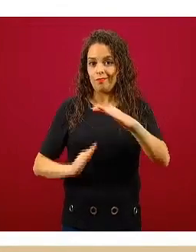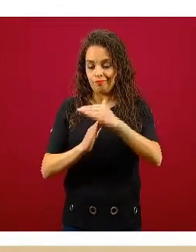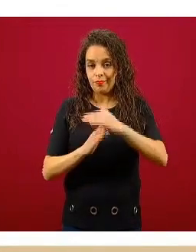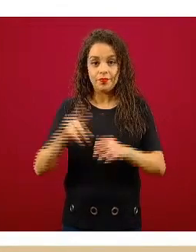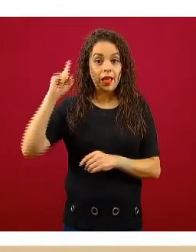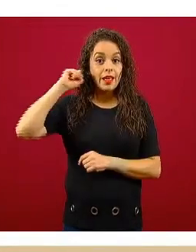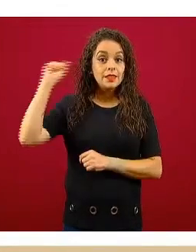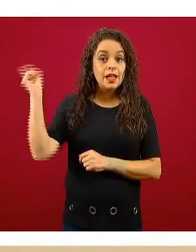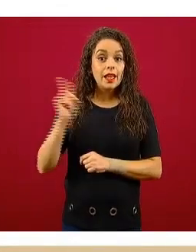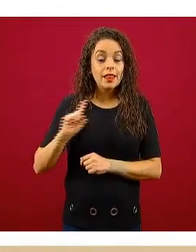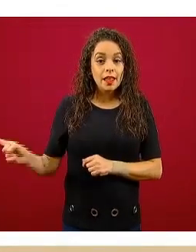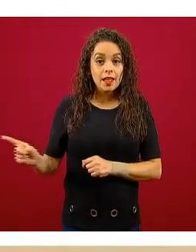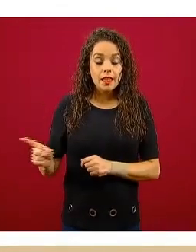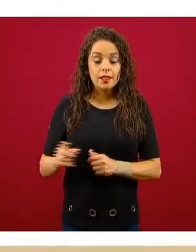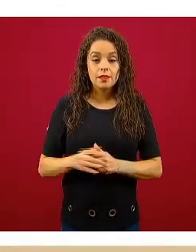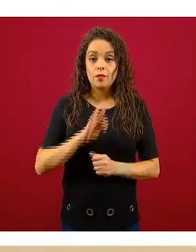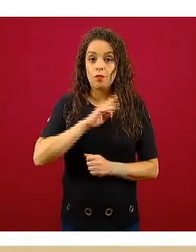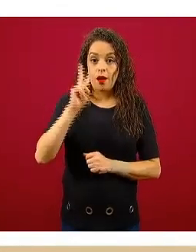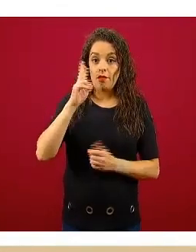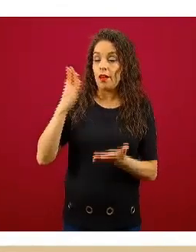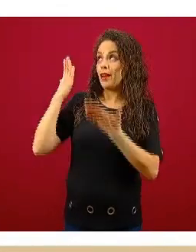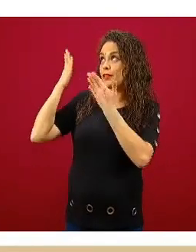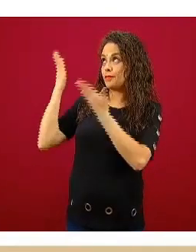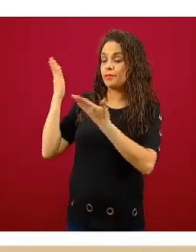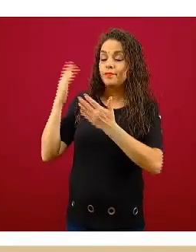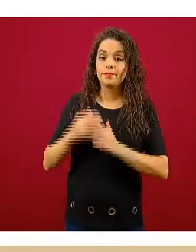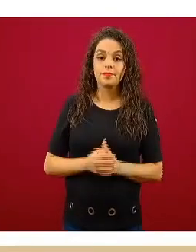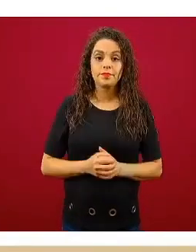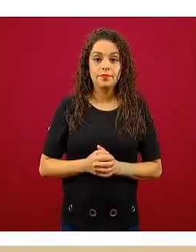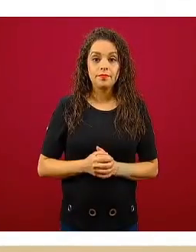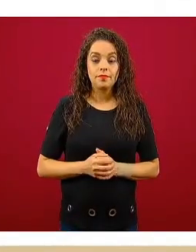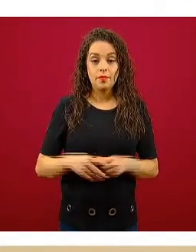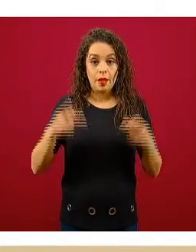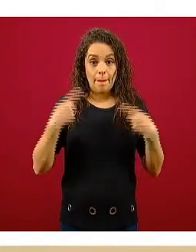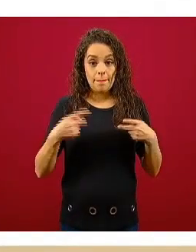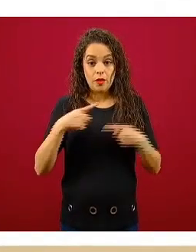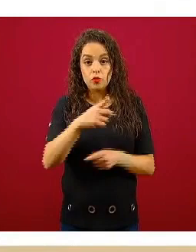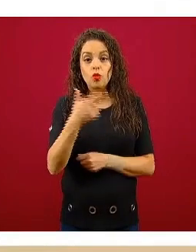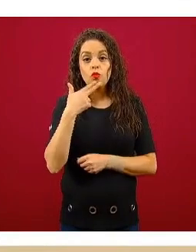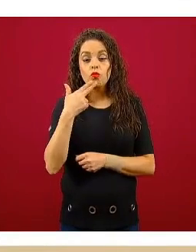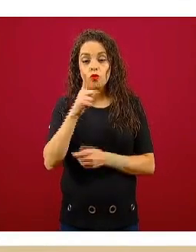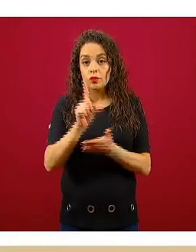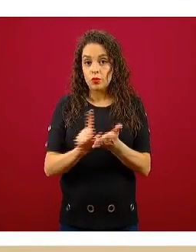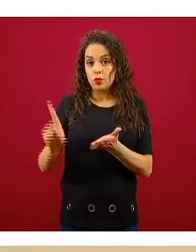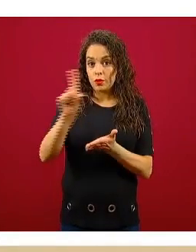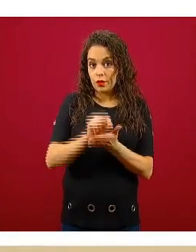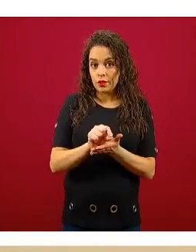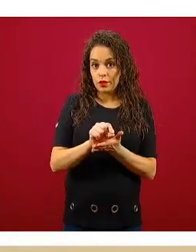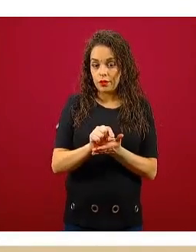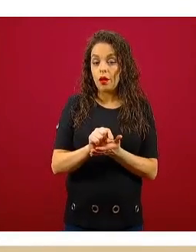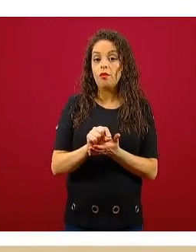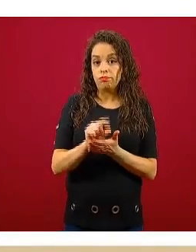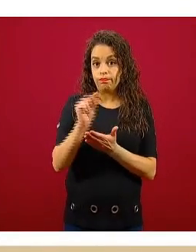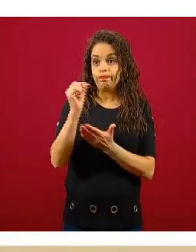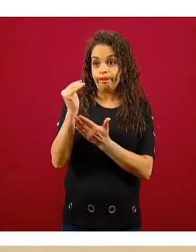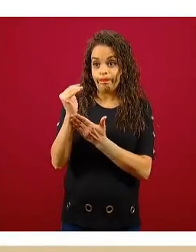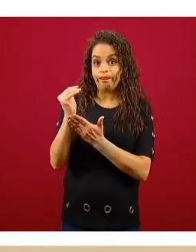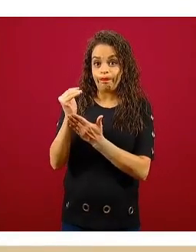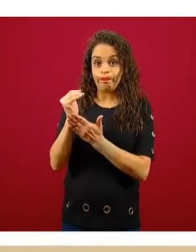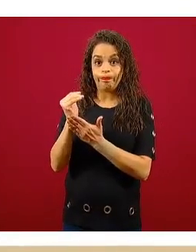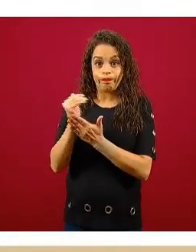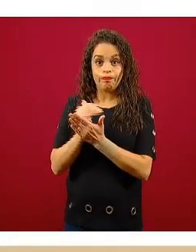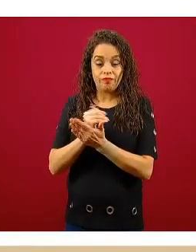Zacatecas, que pueden ver ahí los usuarios de Twitter cómo hicieron un descenso bastante